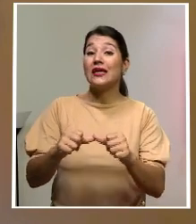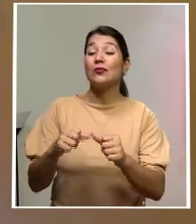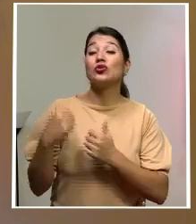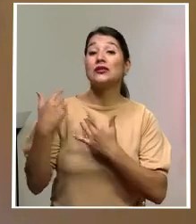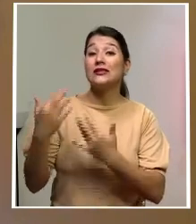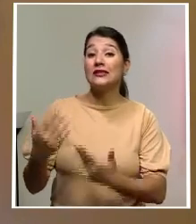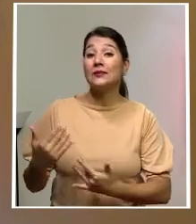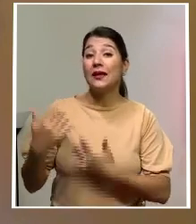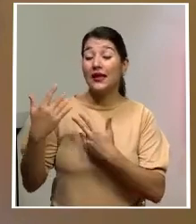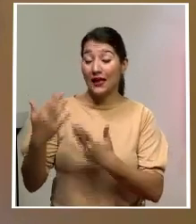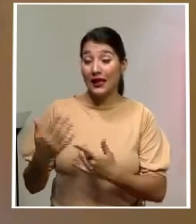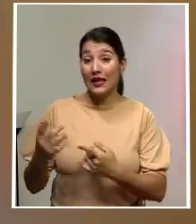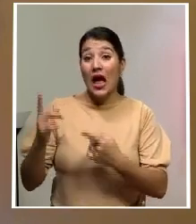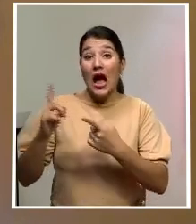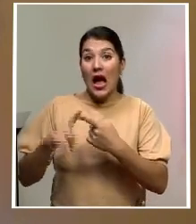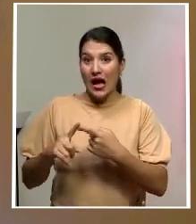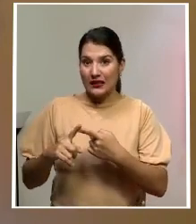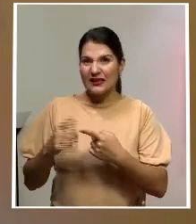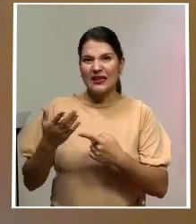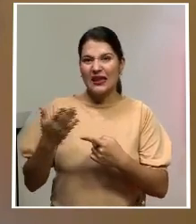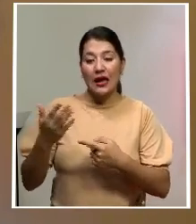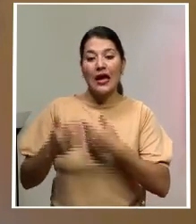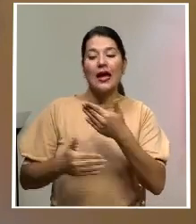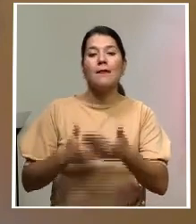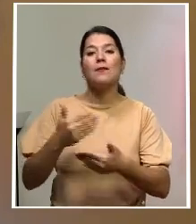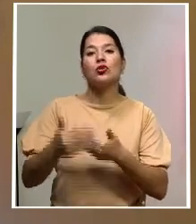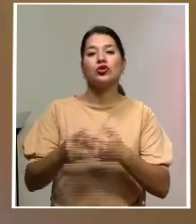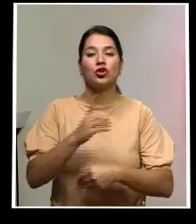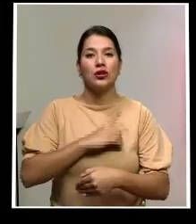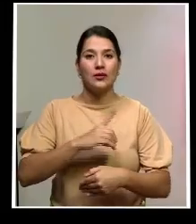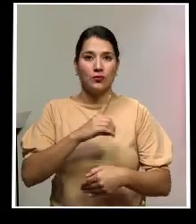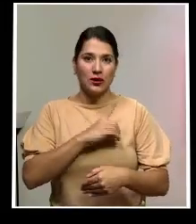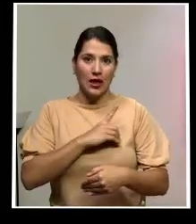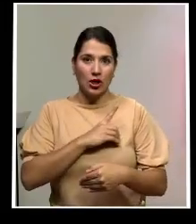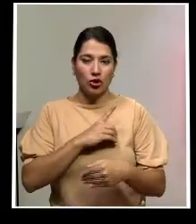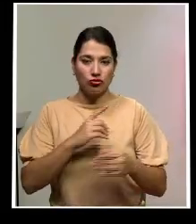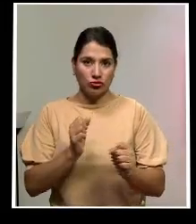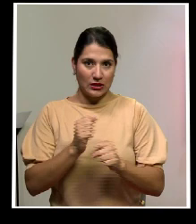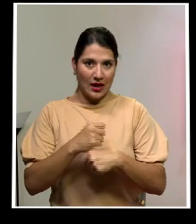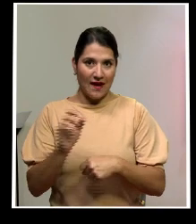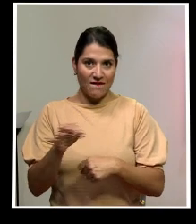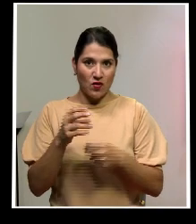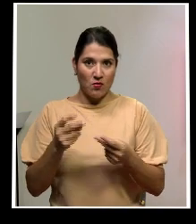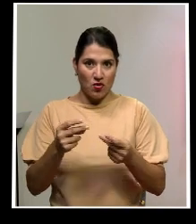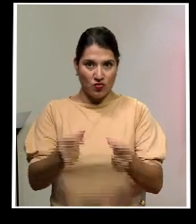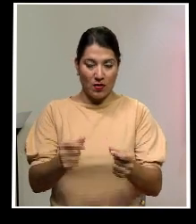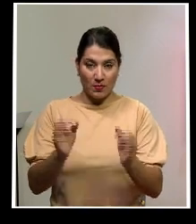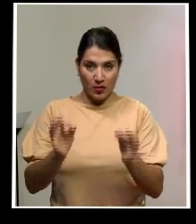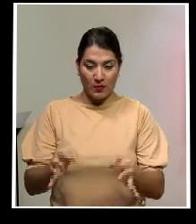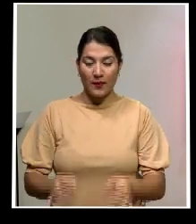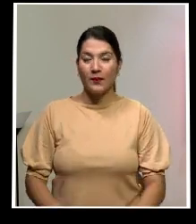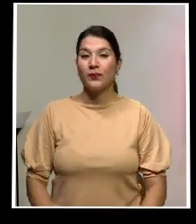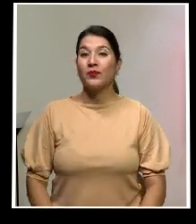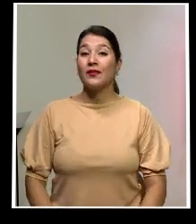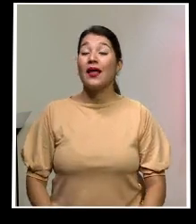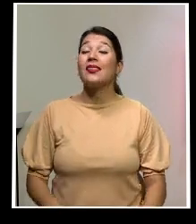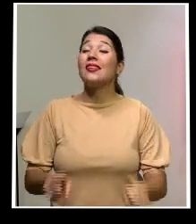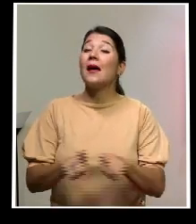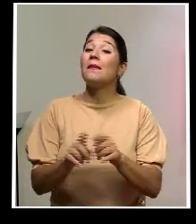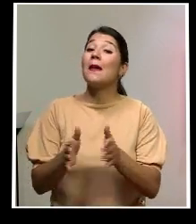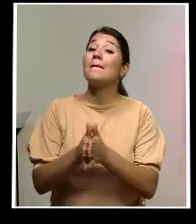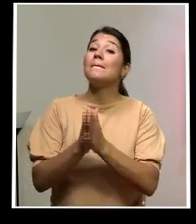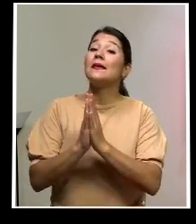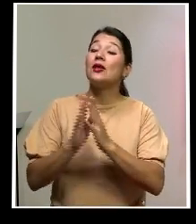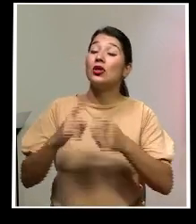disciplinario se está tramitando de forma rápida y ágil. En la acción, además, solicitaron que se paralice el